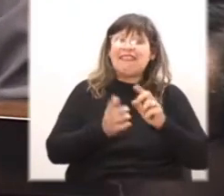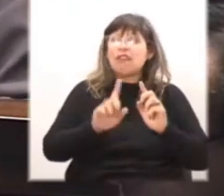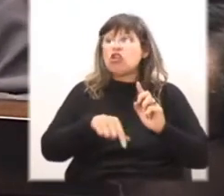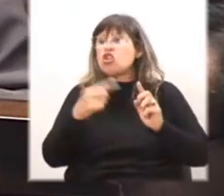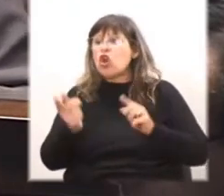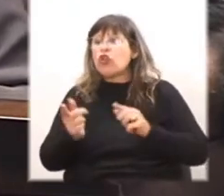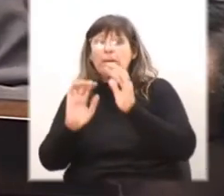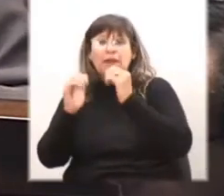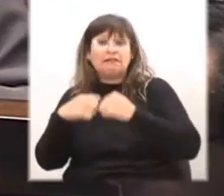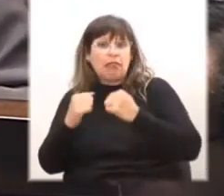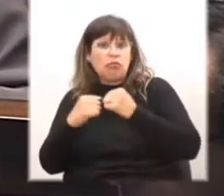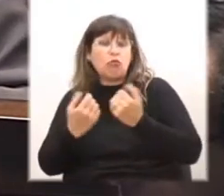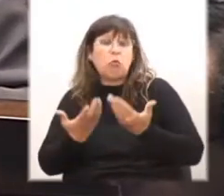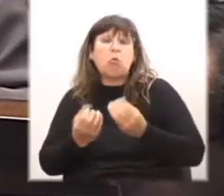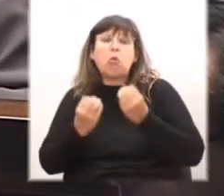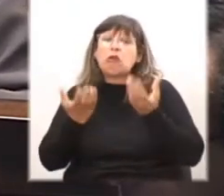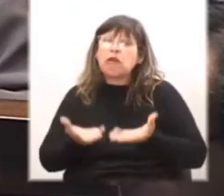Paysandú?